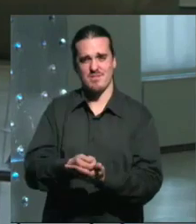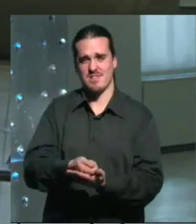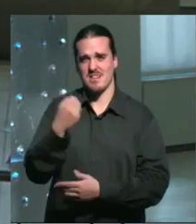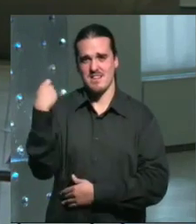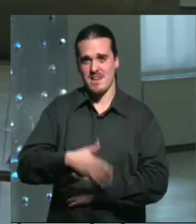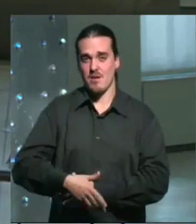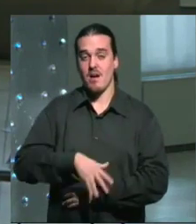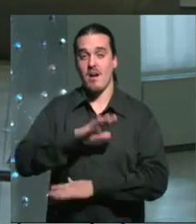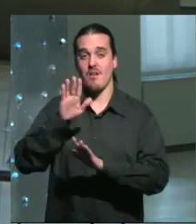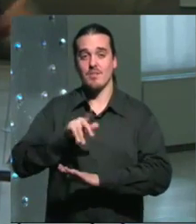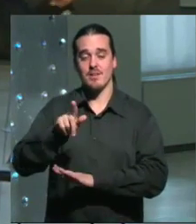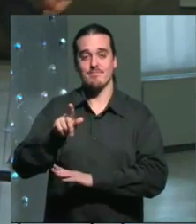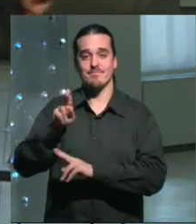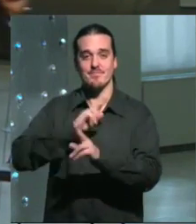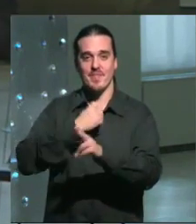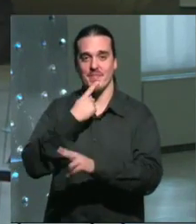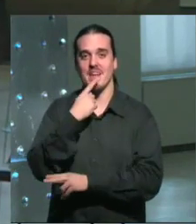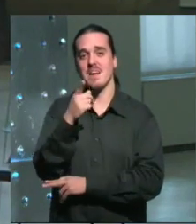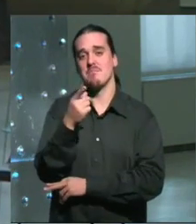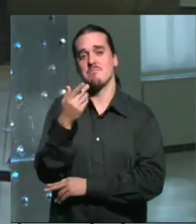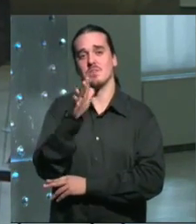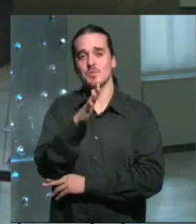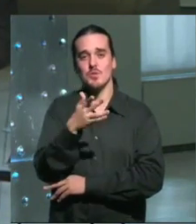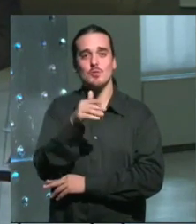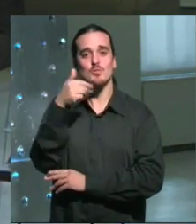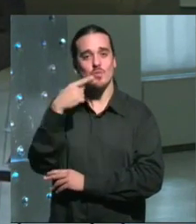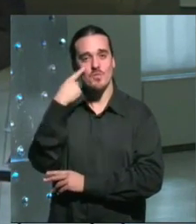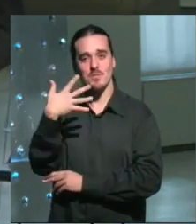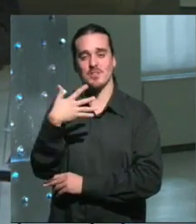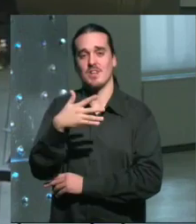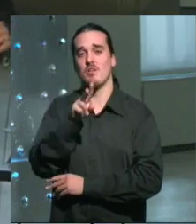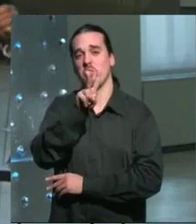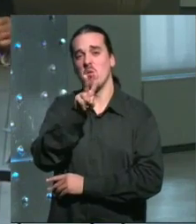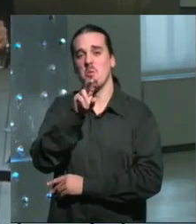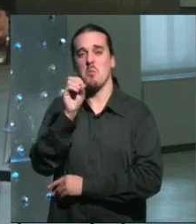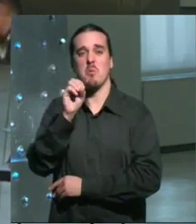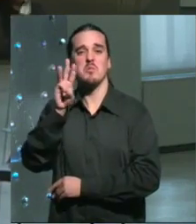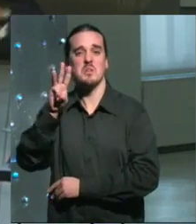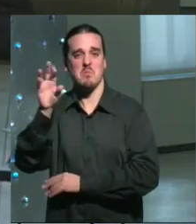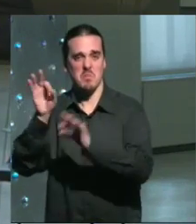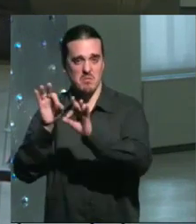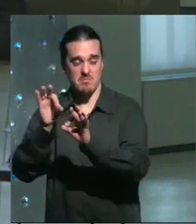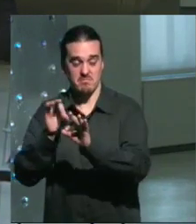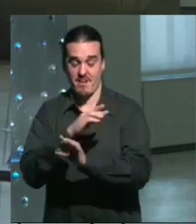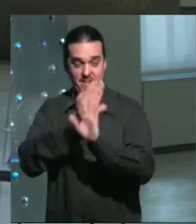un 5%, con un margen de error de un 5%. Con lo cual dijo, o sea que en teoría no me conoce ni mi madre,